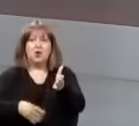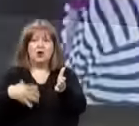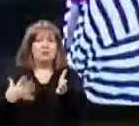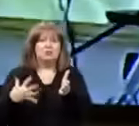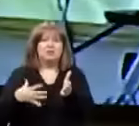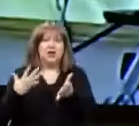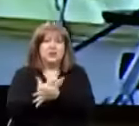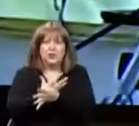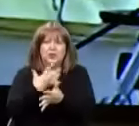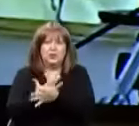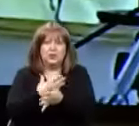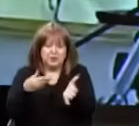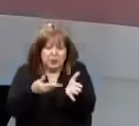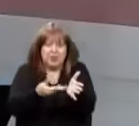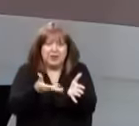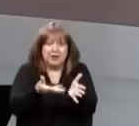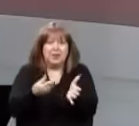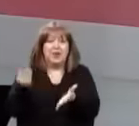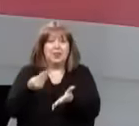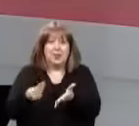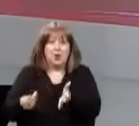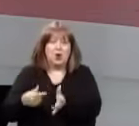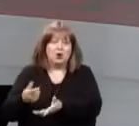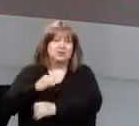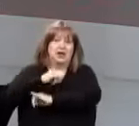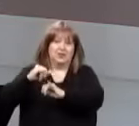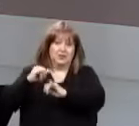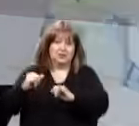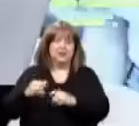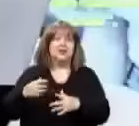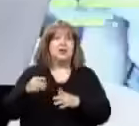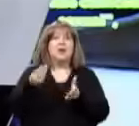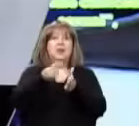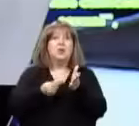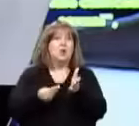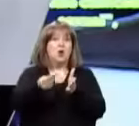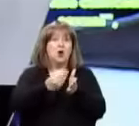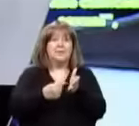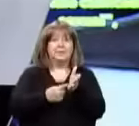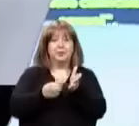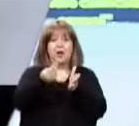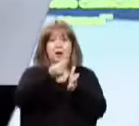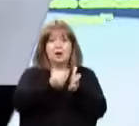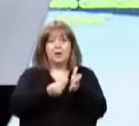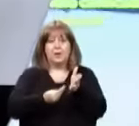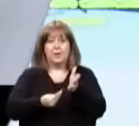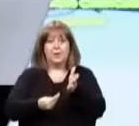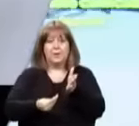grito de dolor y de lo que estaba sucediendo y lo que pasaba al lado de estas dos. Claro, porque en sus dibujos ni siquiera podía